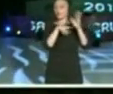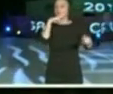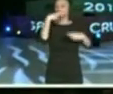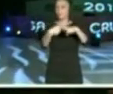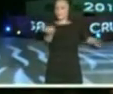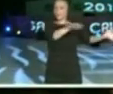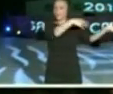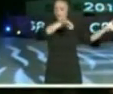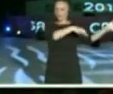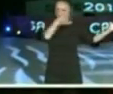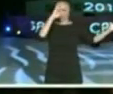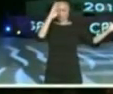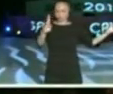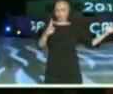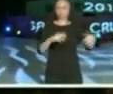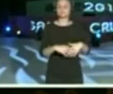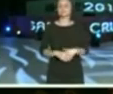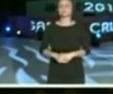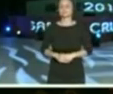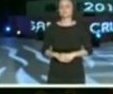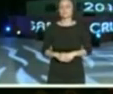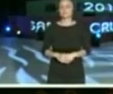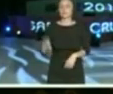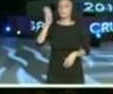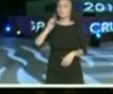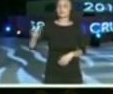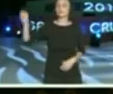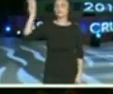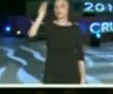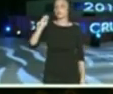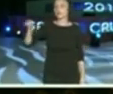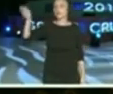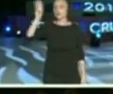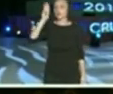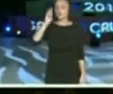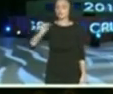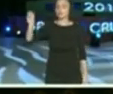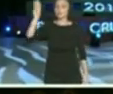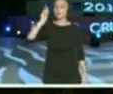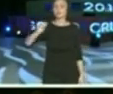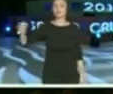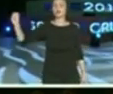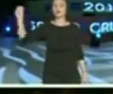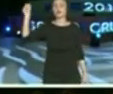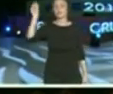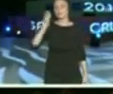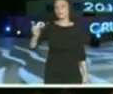Para pa, para pa, para pa, para pa. Para pa para pa para pa para